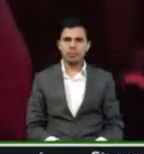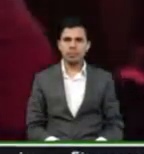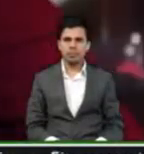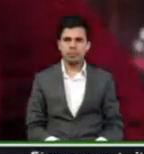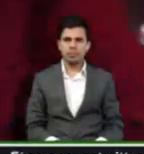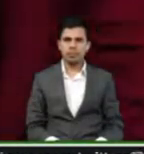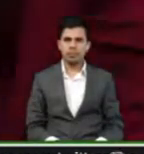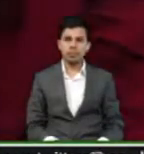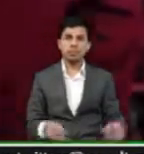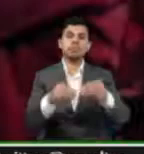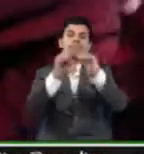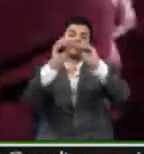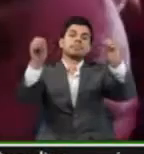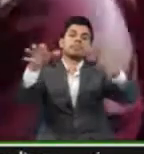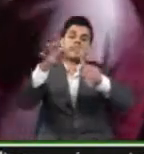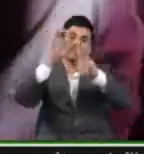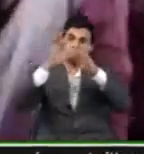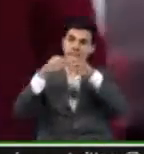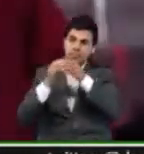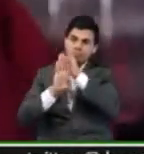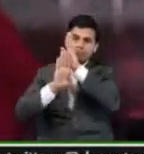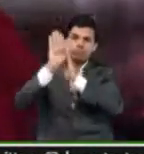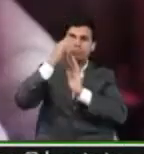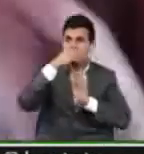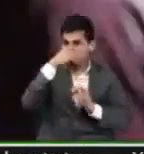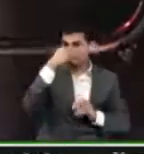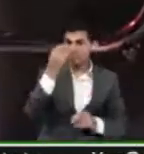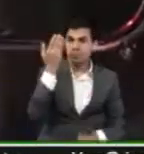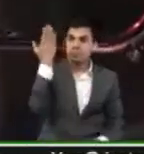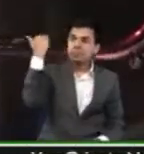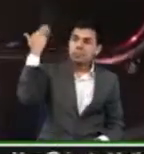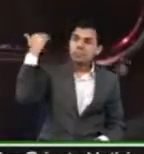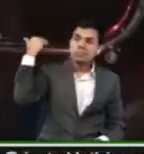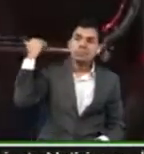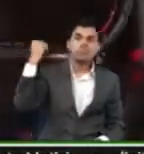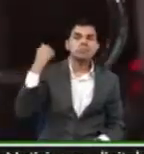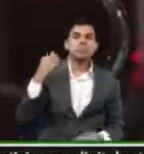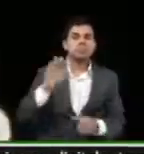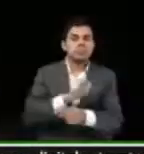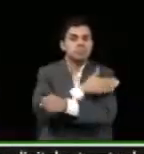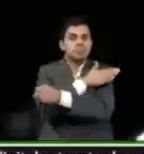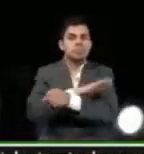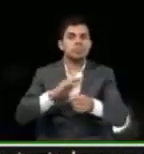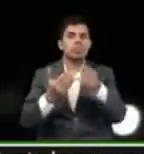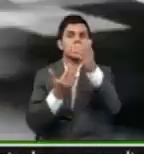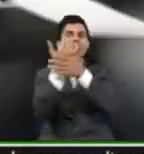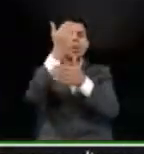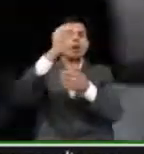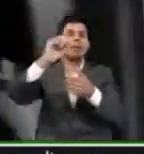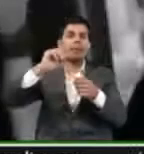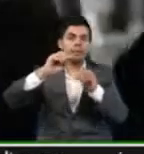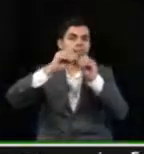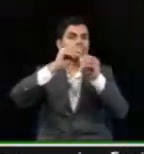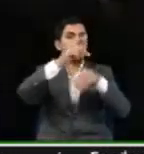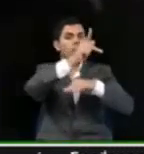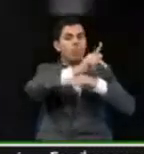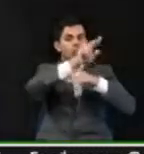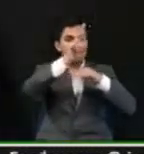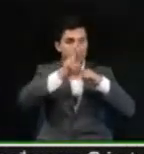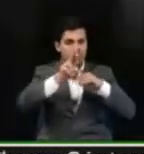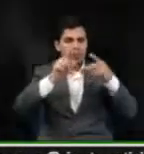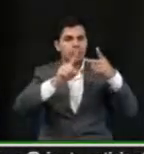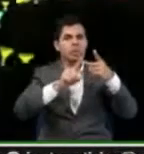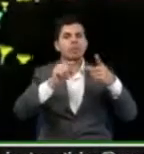Las buenas noticias no paran para la agrupación, ya que hace pocos días Quemando Amor fue lanzado en Puerto Rico y Ecuador, países donde